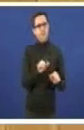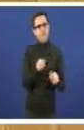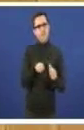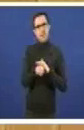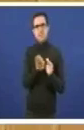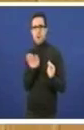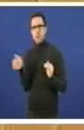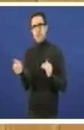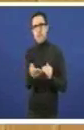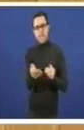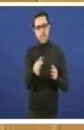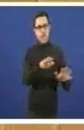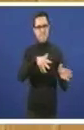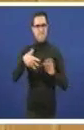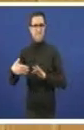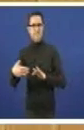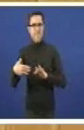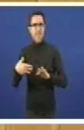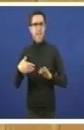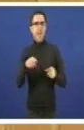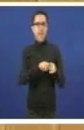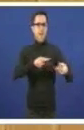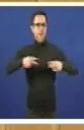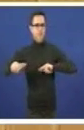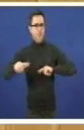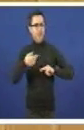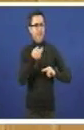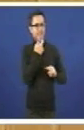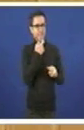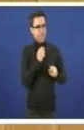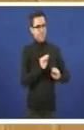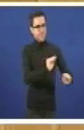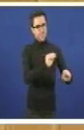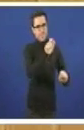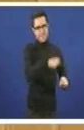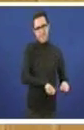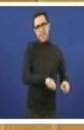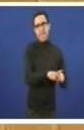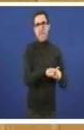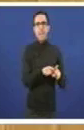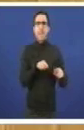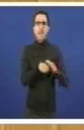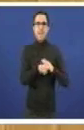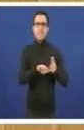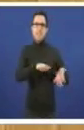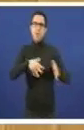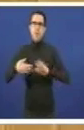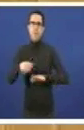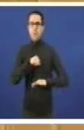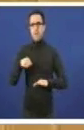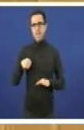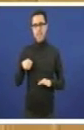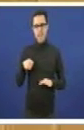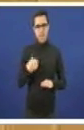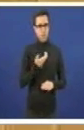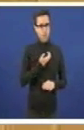o idioma do señor Parga xestión privatizada polo tanto exemplos de consellos que teñen privatizado según